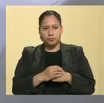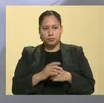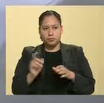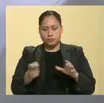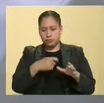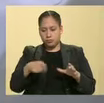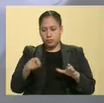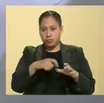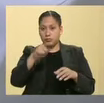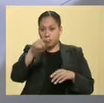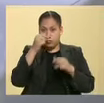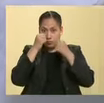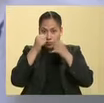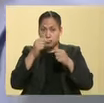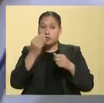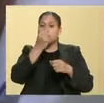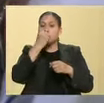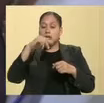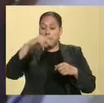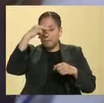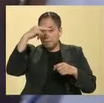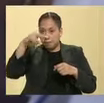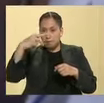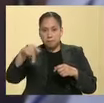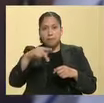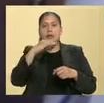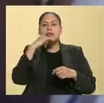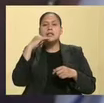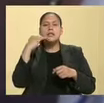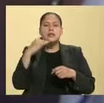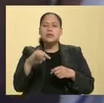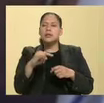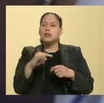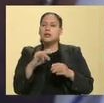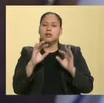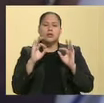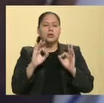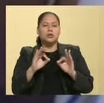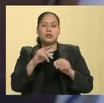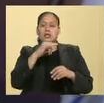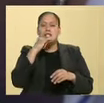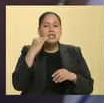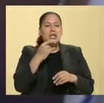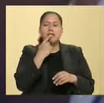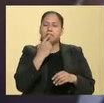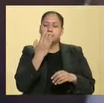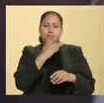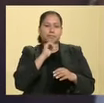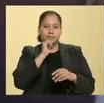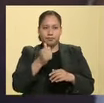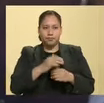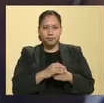Tenga usted en cuenta que la comida mexicana sin un chile, pues no sabe sabrosa, ¿verdad?